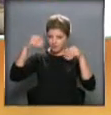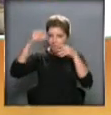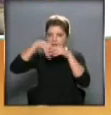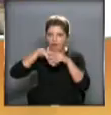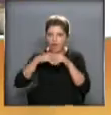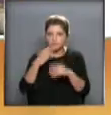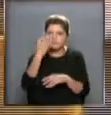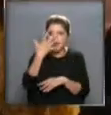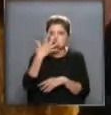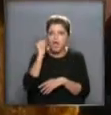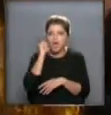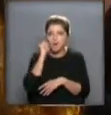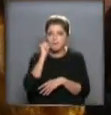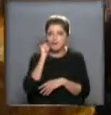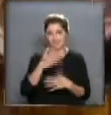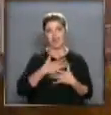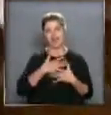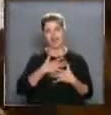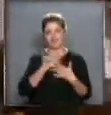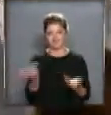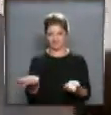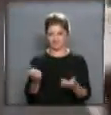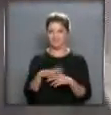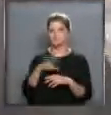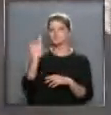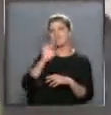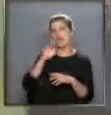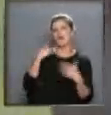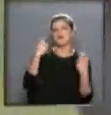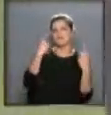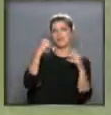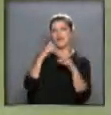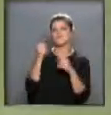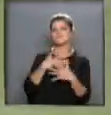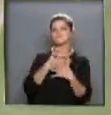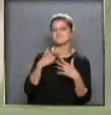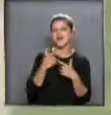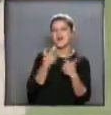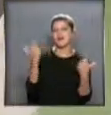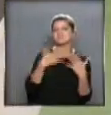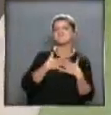tipo de felicidad es muy grande el parámetro de lo que puede ser la